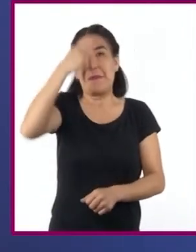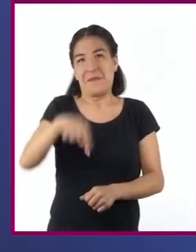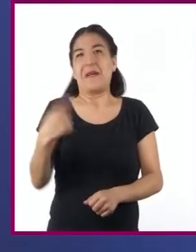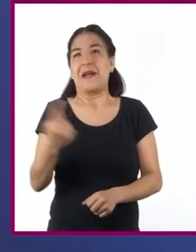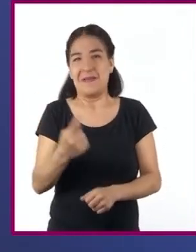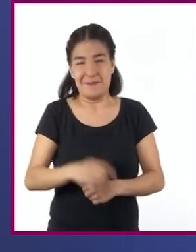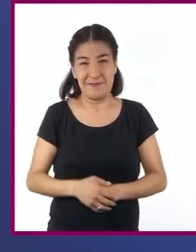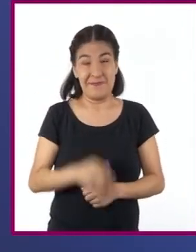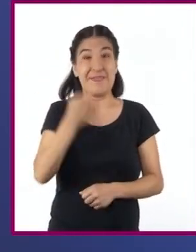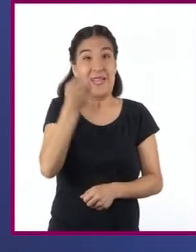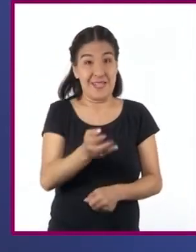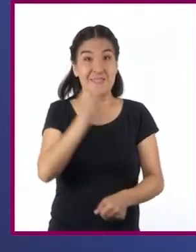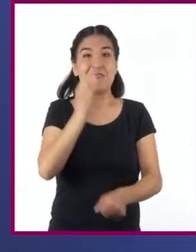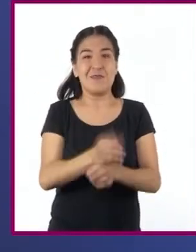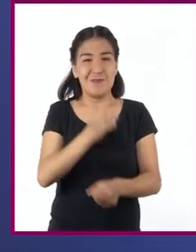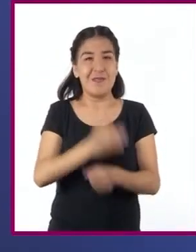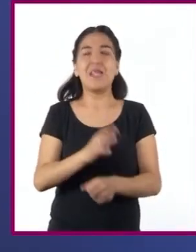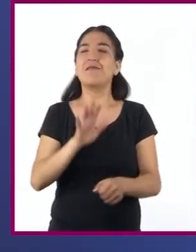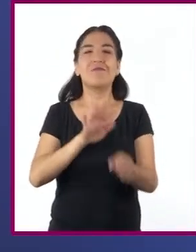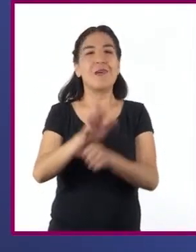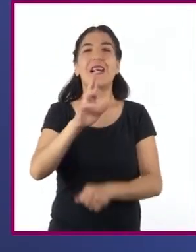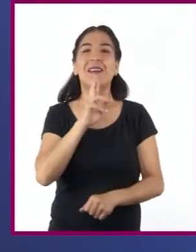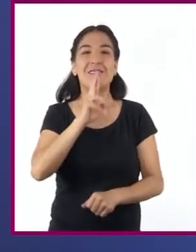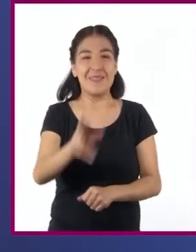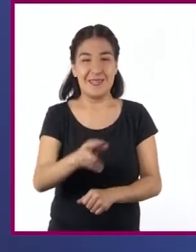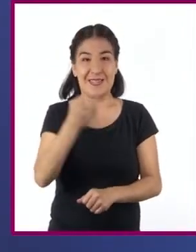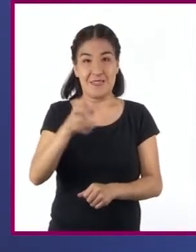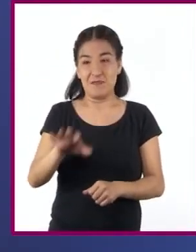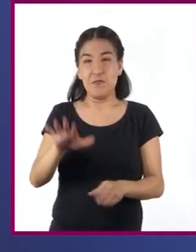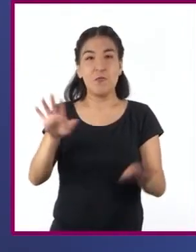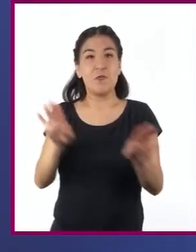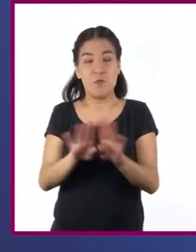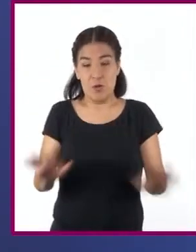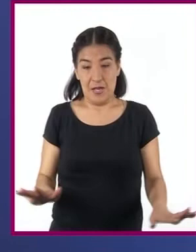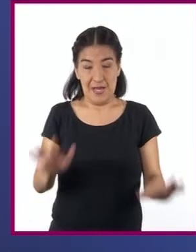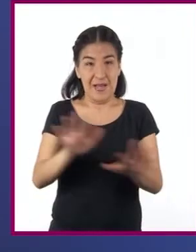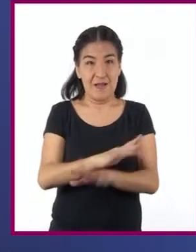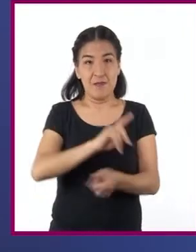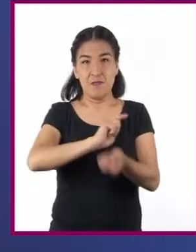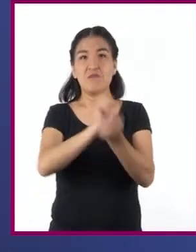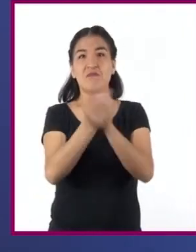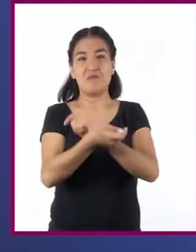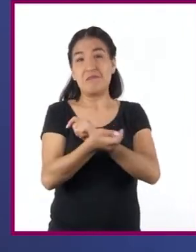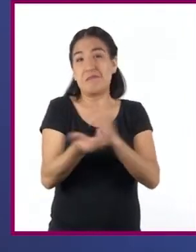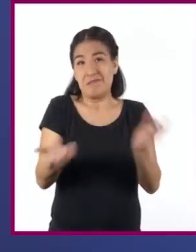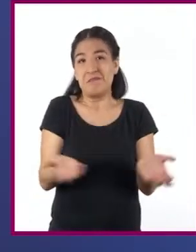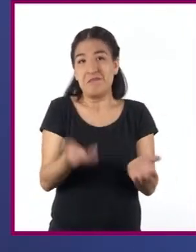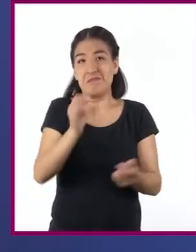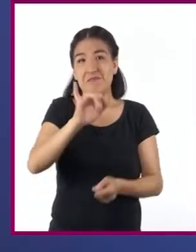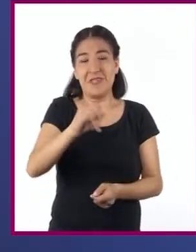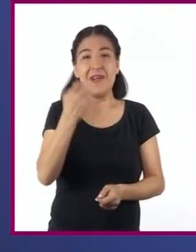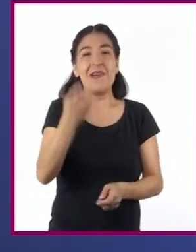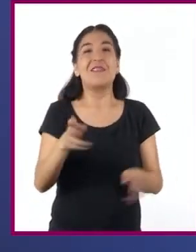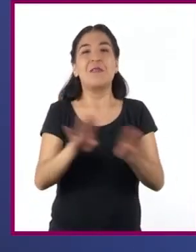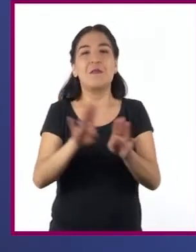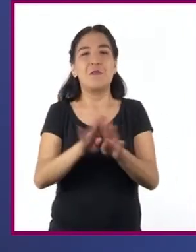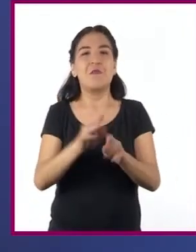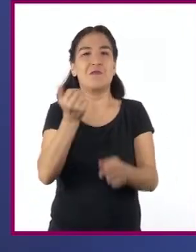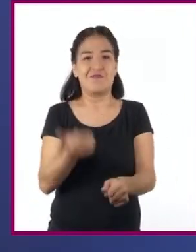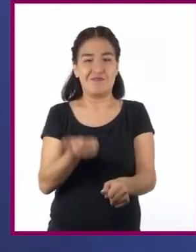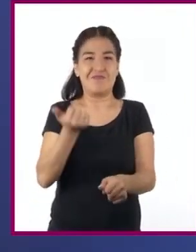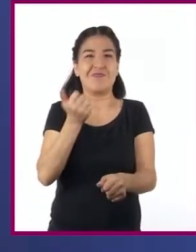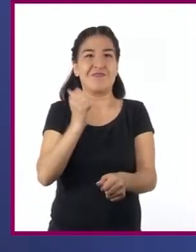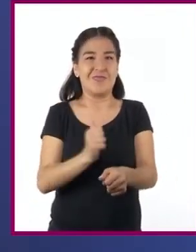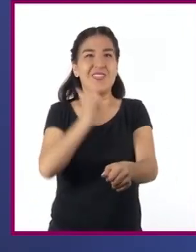Y en este caso, la respuesta si está cambiando de sexo biológico es sí. Esta adaptación morfológica